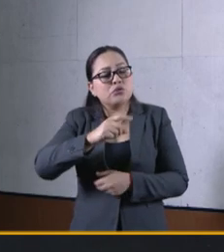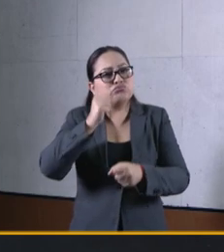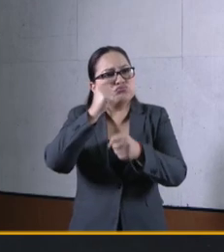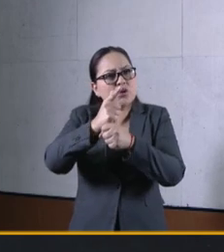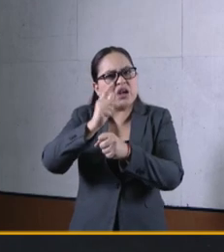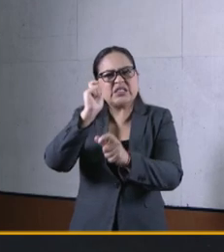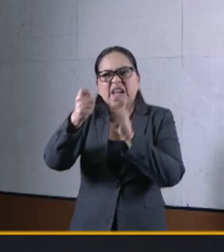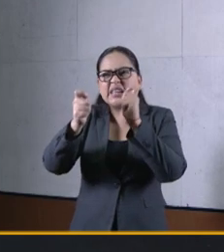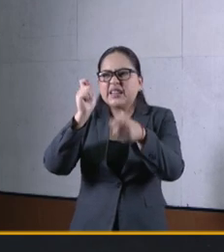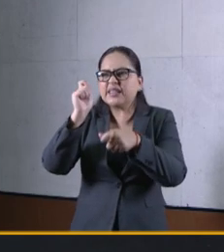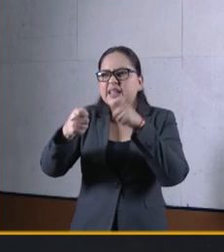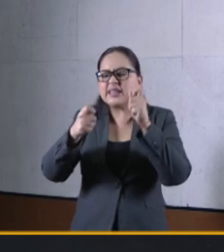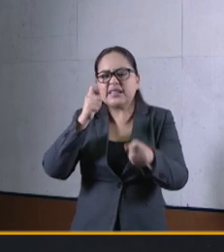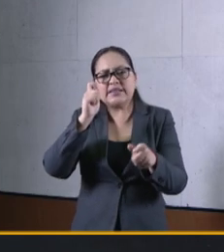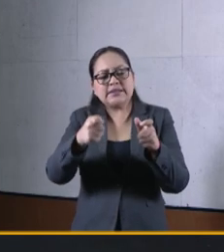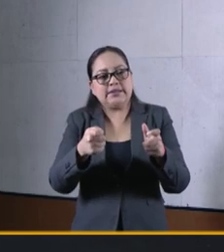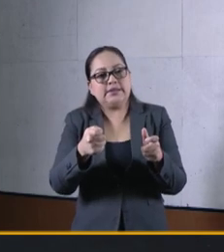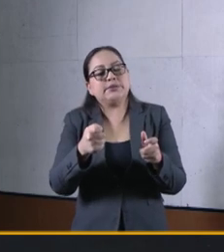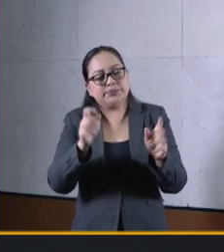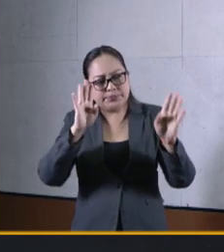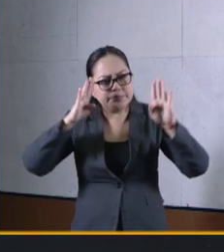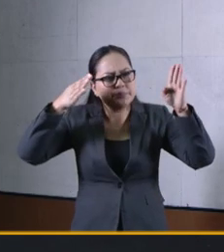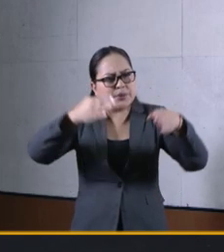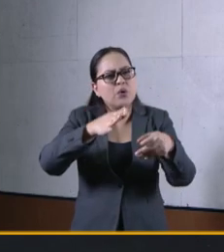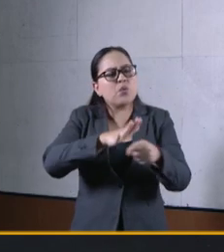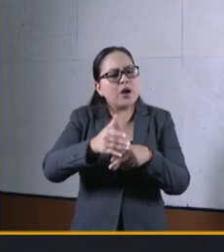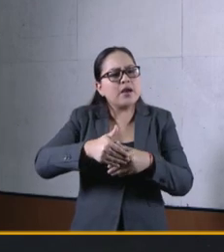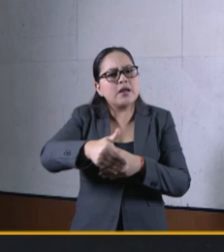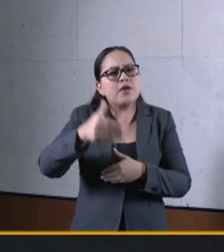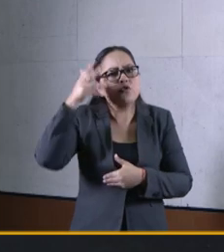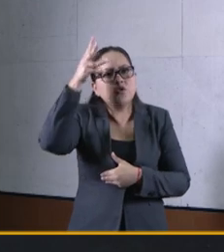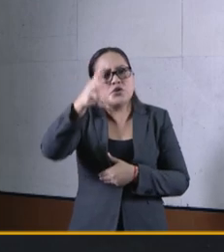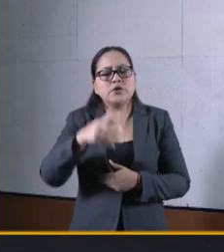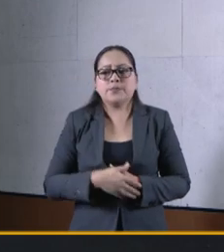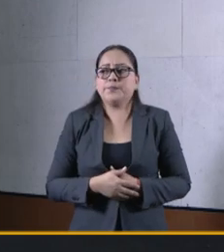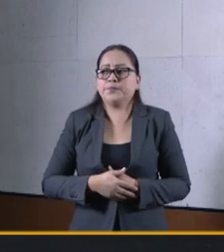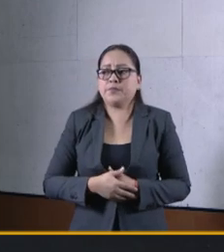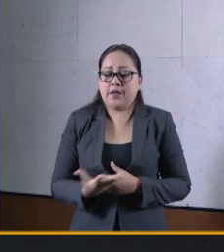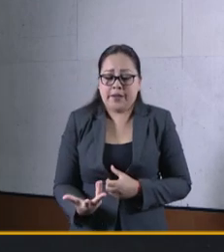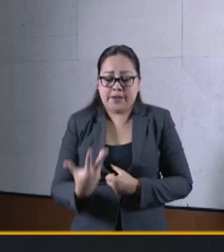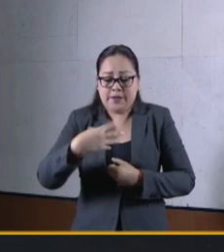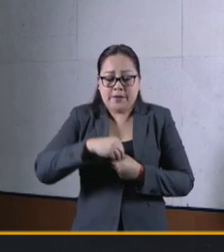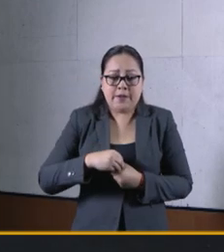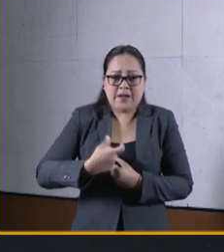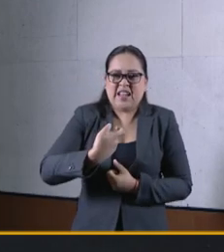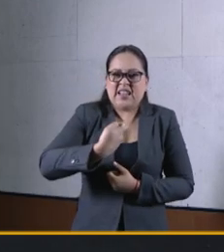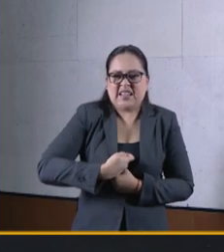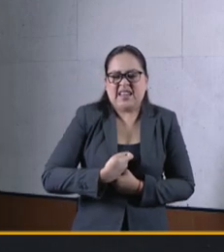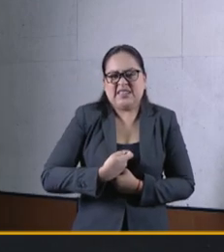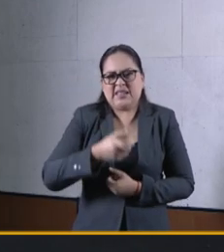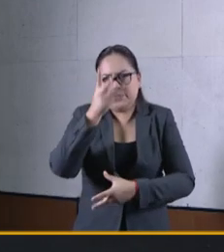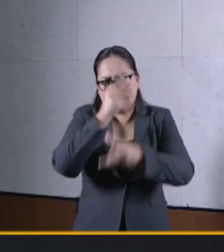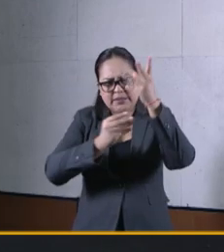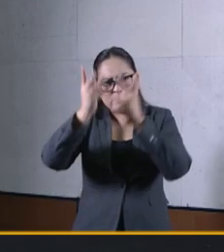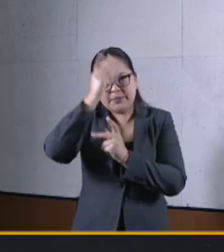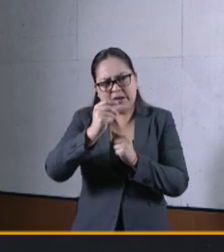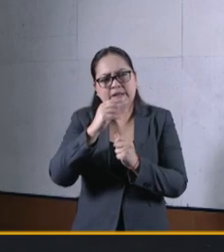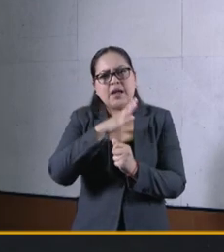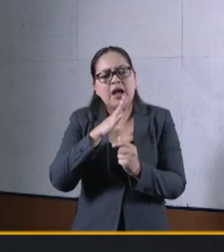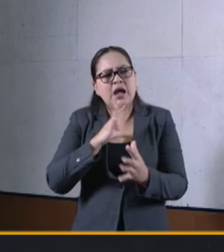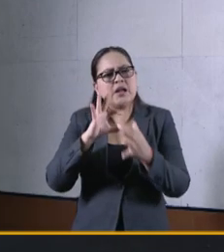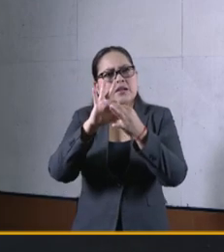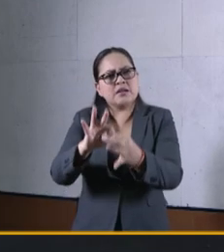saberes y vocaciones una etapa de formación de identidades y de encuentros con